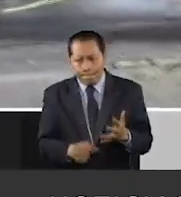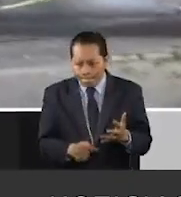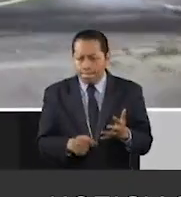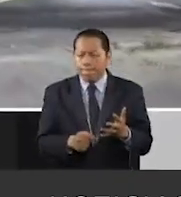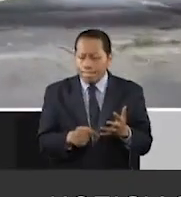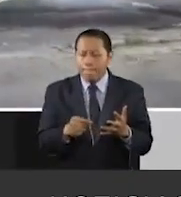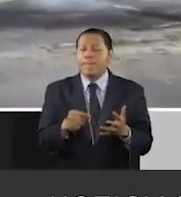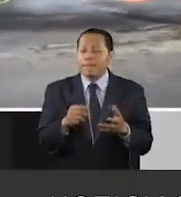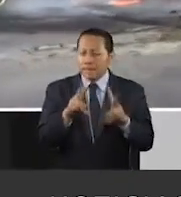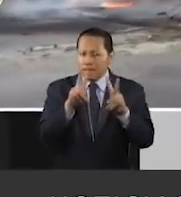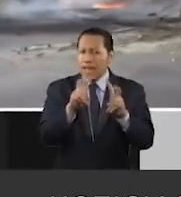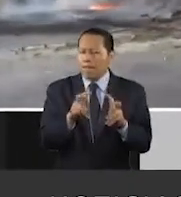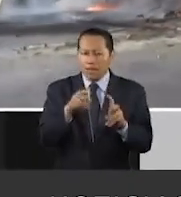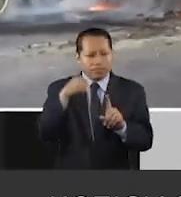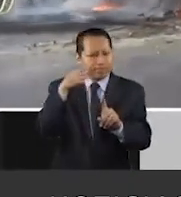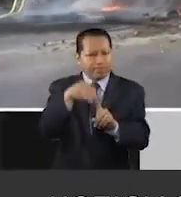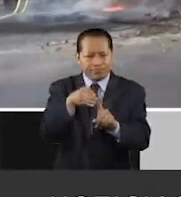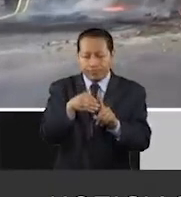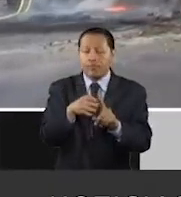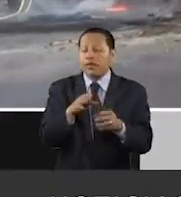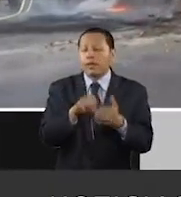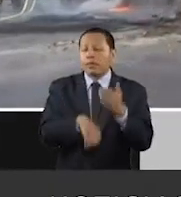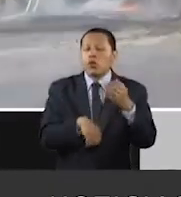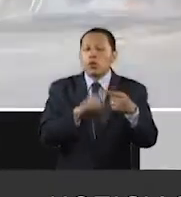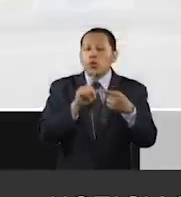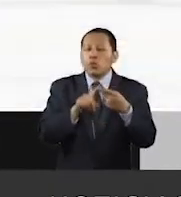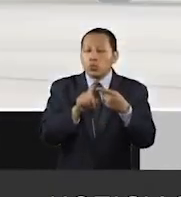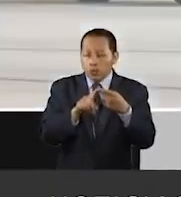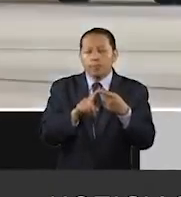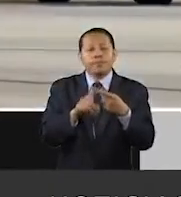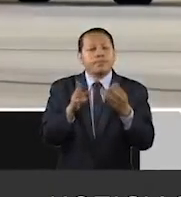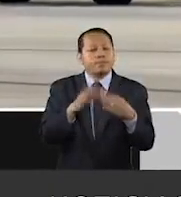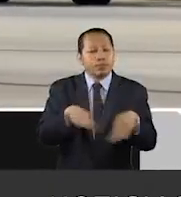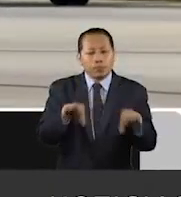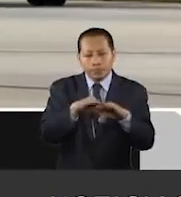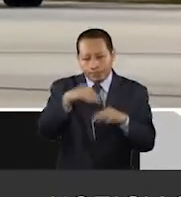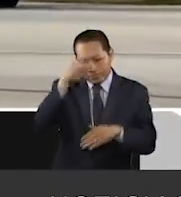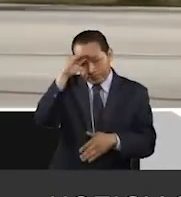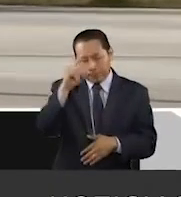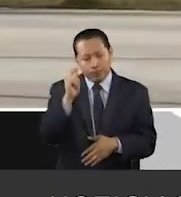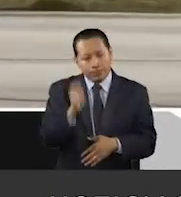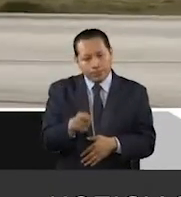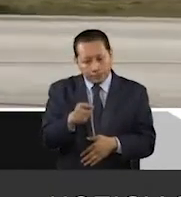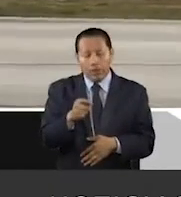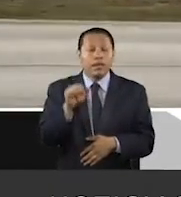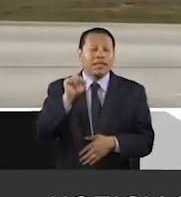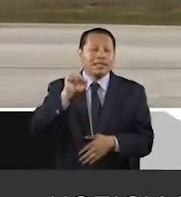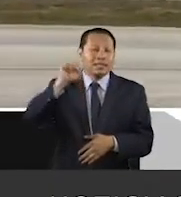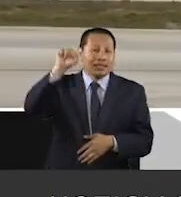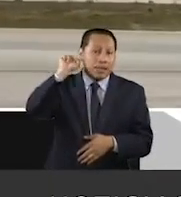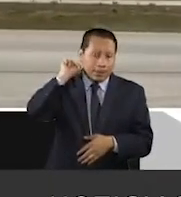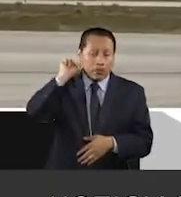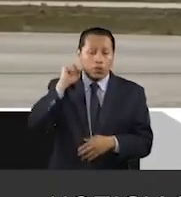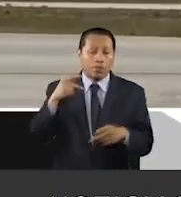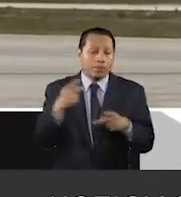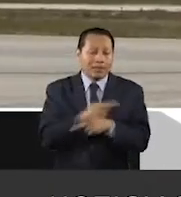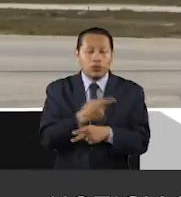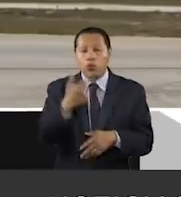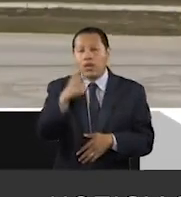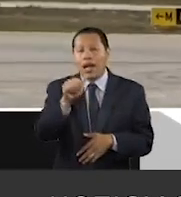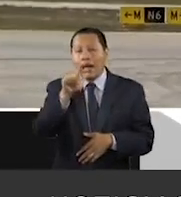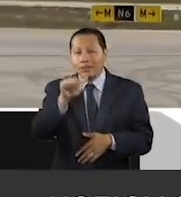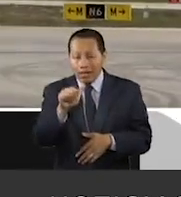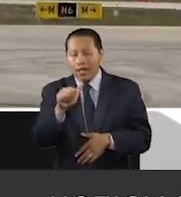este asunto. En primer término, tenemos que considerar que lo que ocurrió el sábado pasado en Gaza no